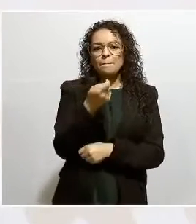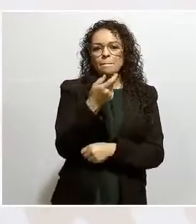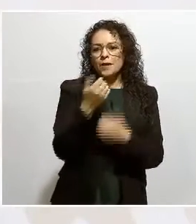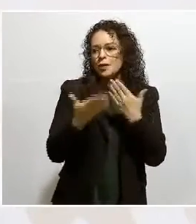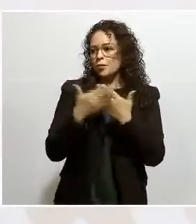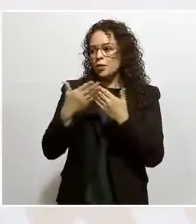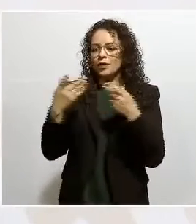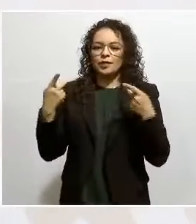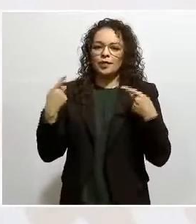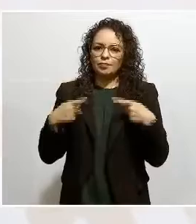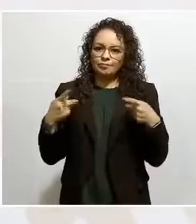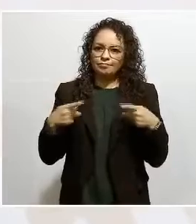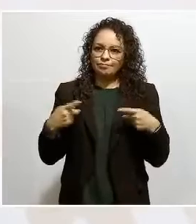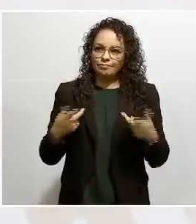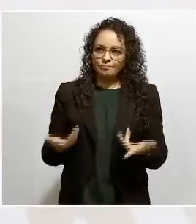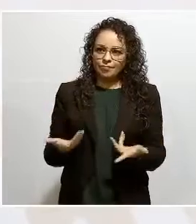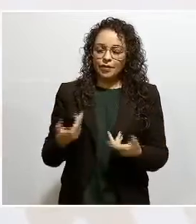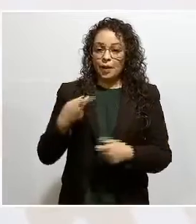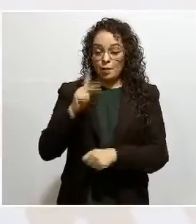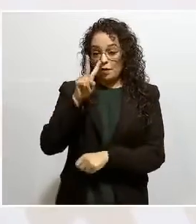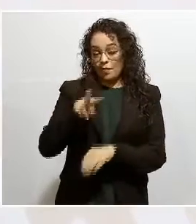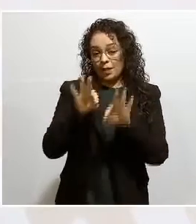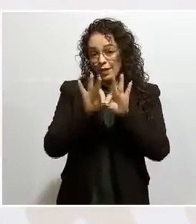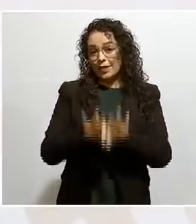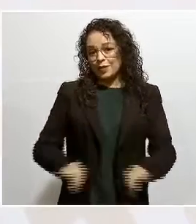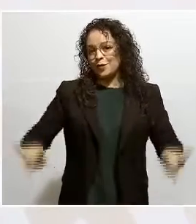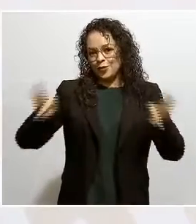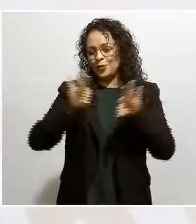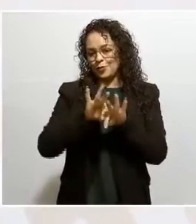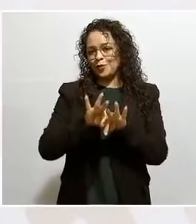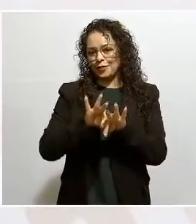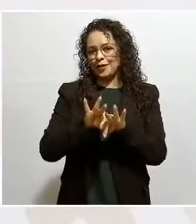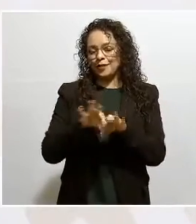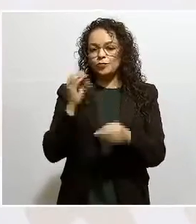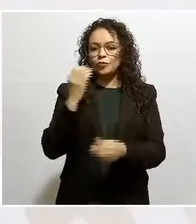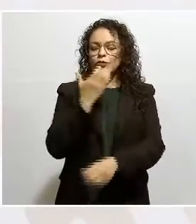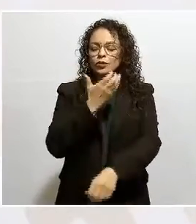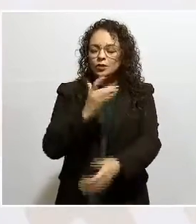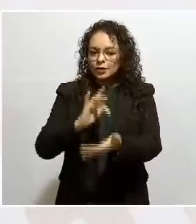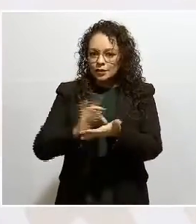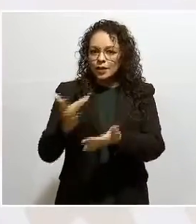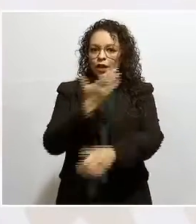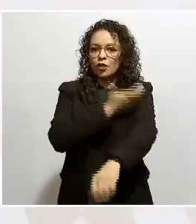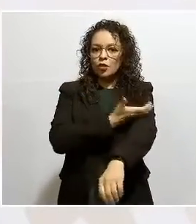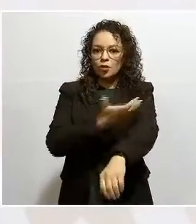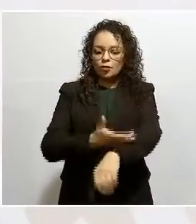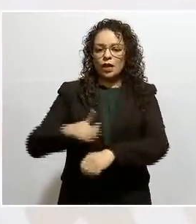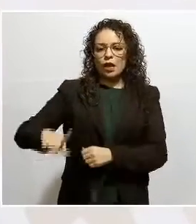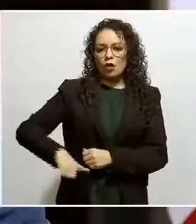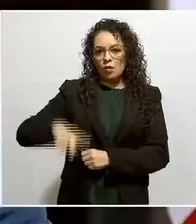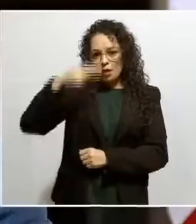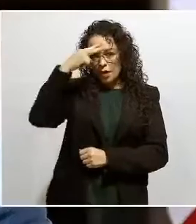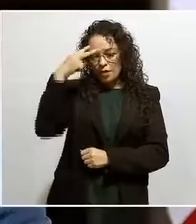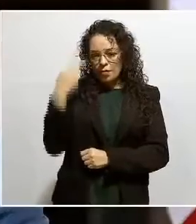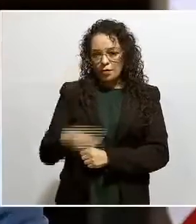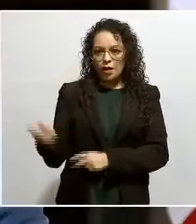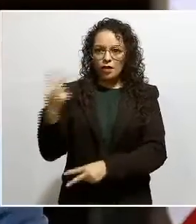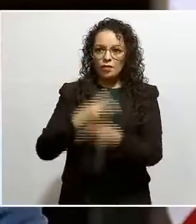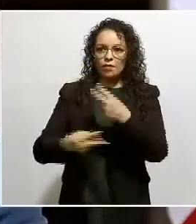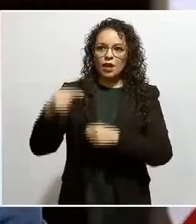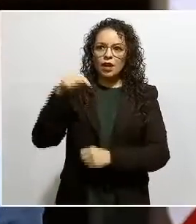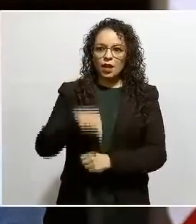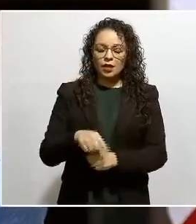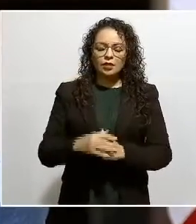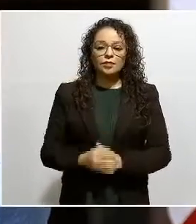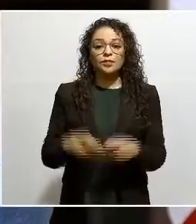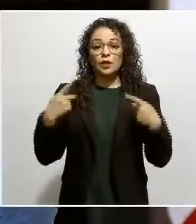invitados menos significativa. Gracias a los compañeros del Gobierno de México que nos acompañan, compañeros de los